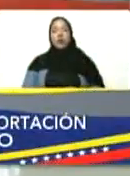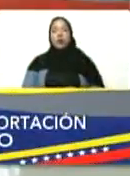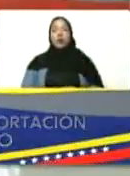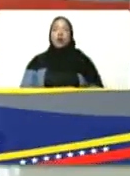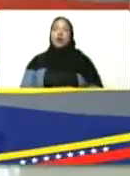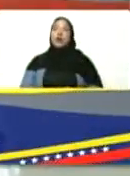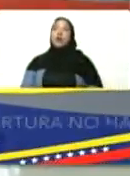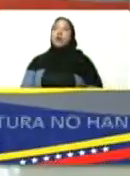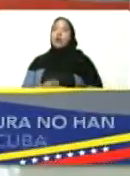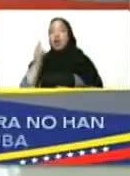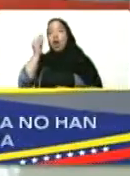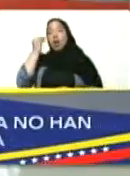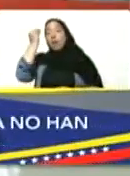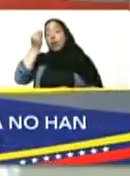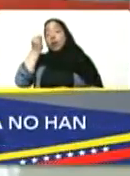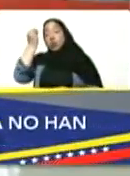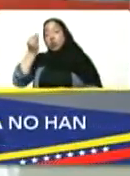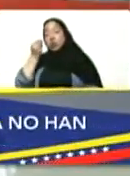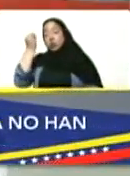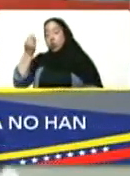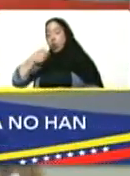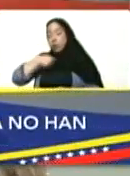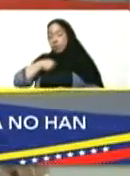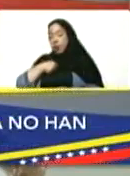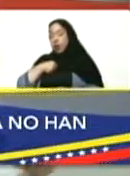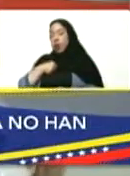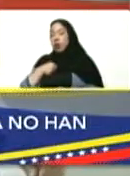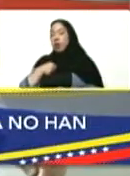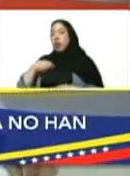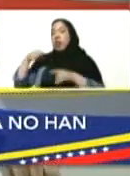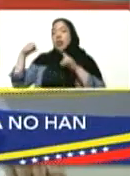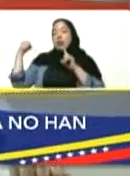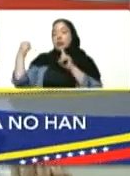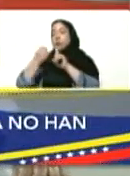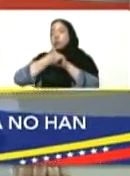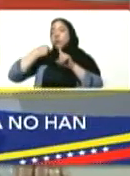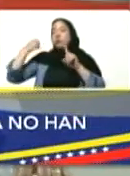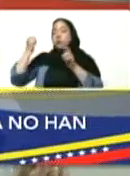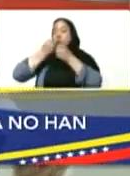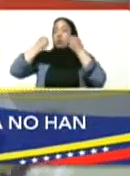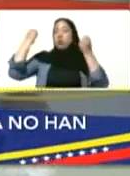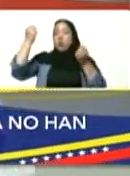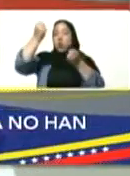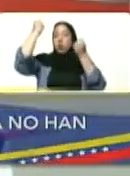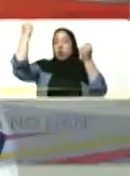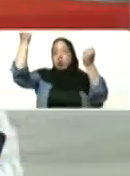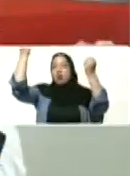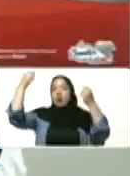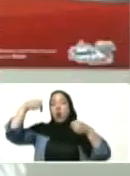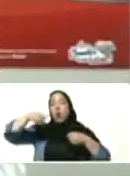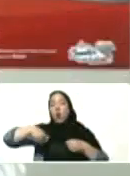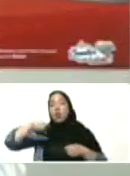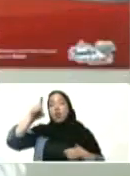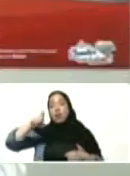valgan estas reflexiones de lucha. Hoy también estamos